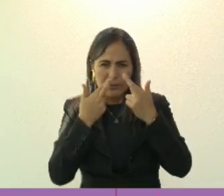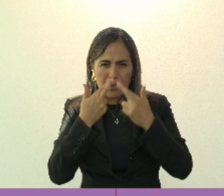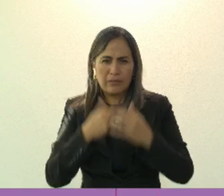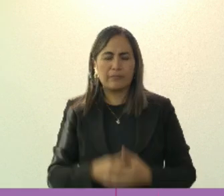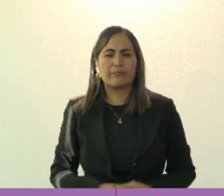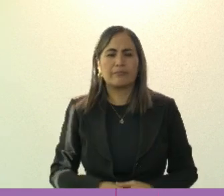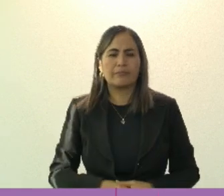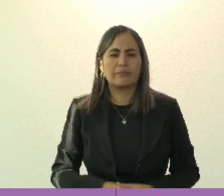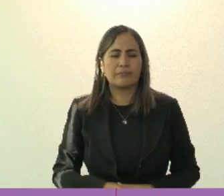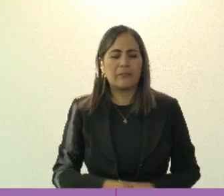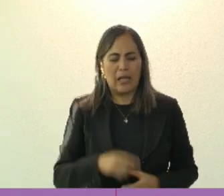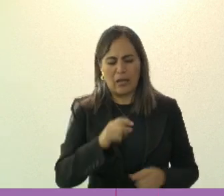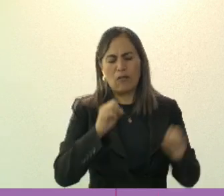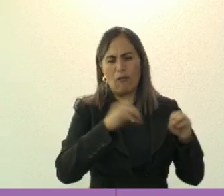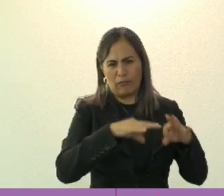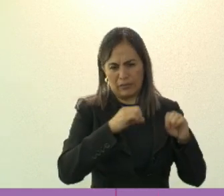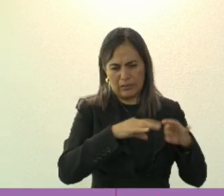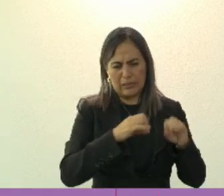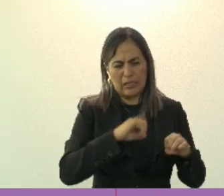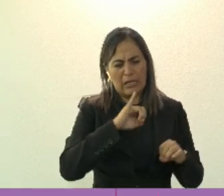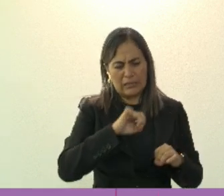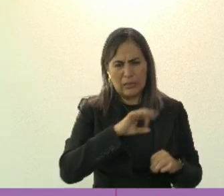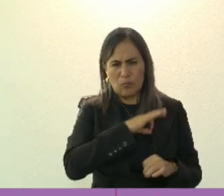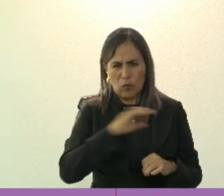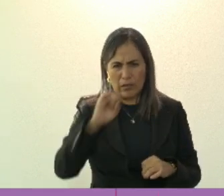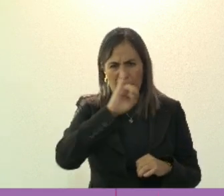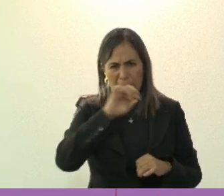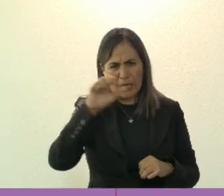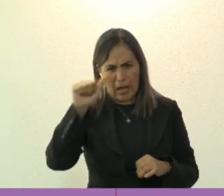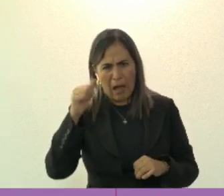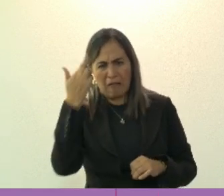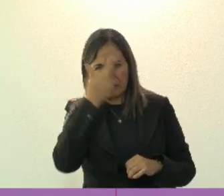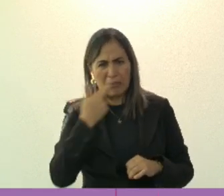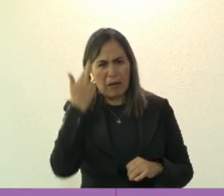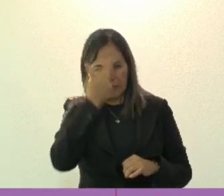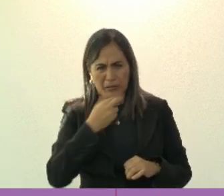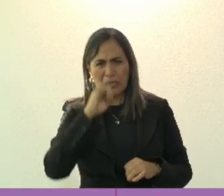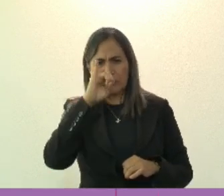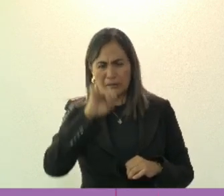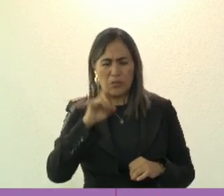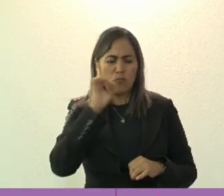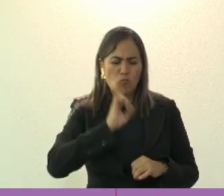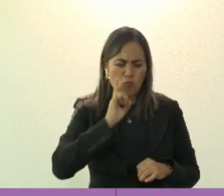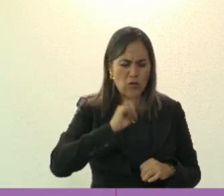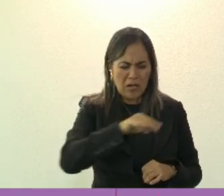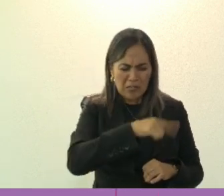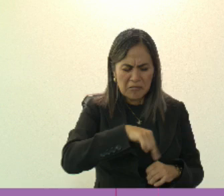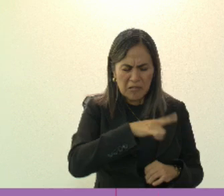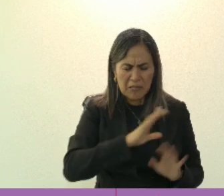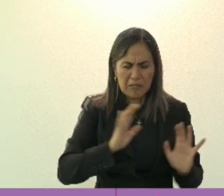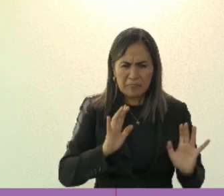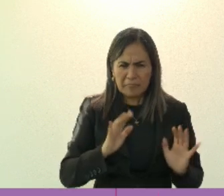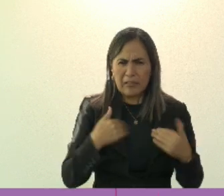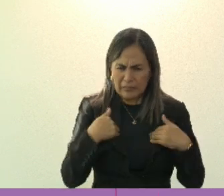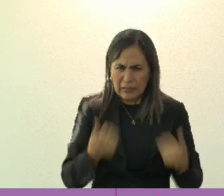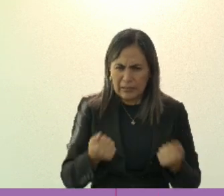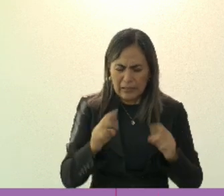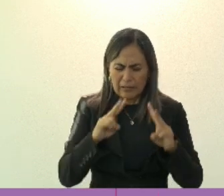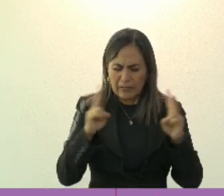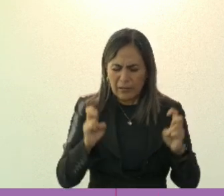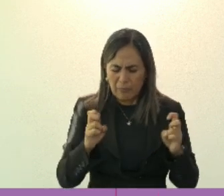el observatorio nuestro sí, con inteligencia artificial. Las chicas me dijeron, ya que entendieron el tema, decir, pues